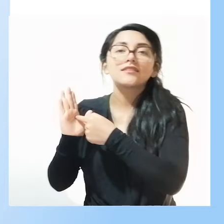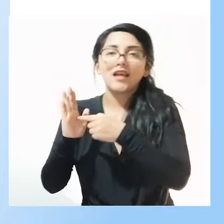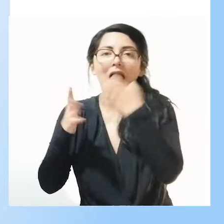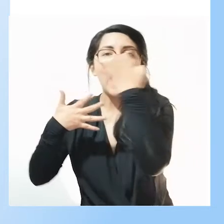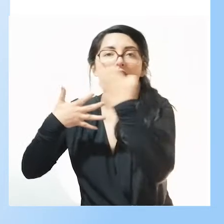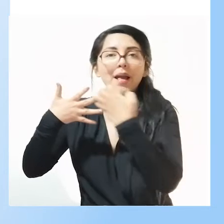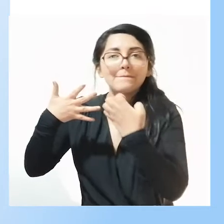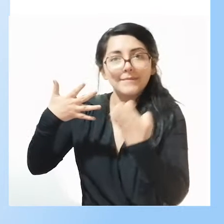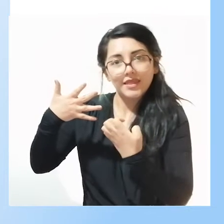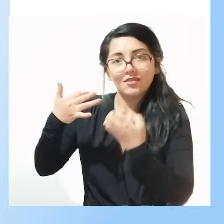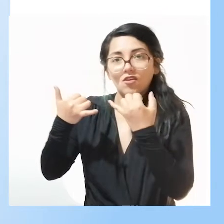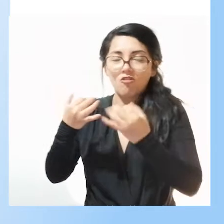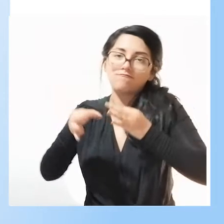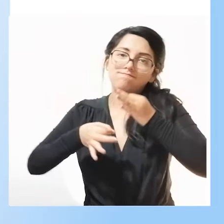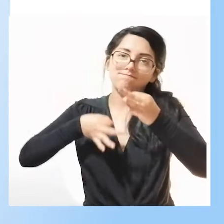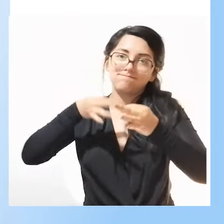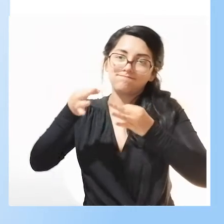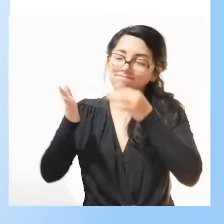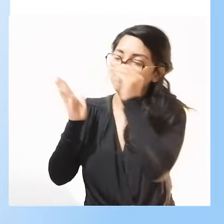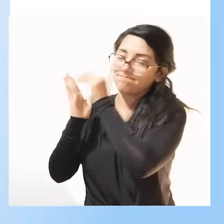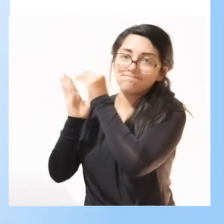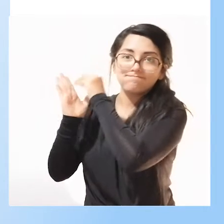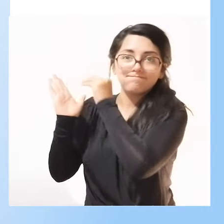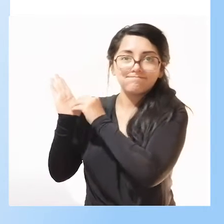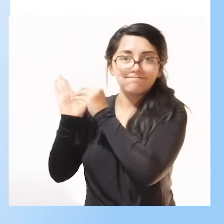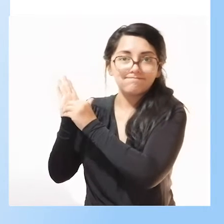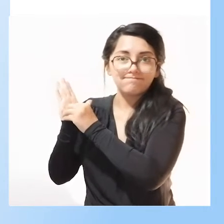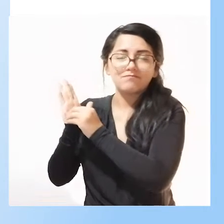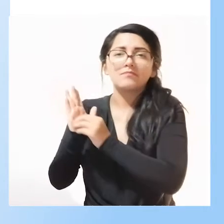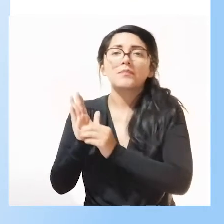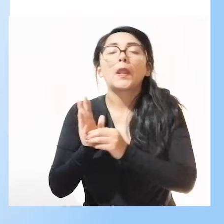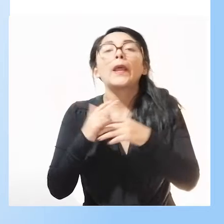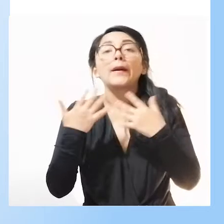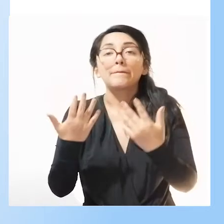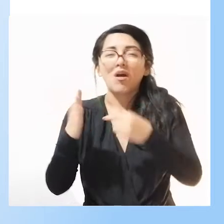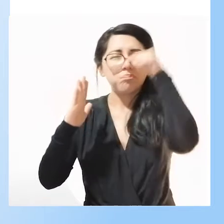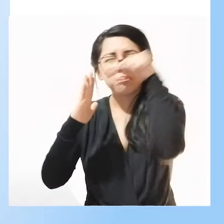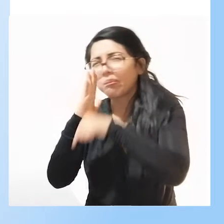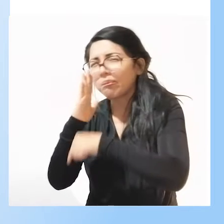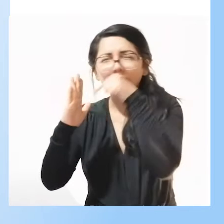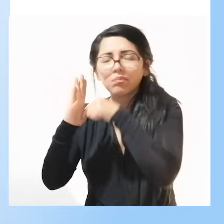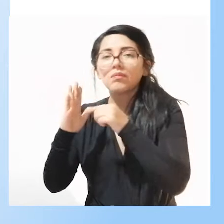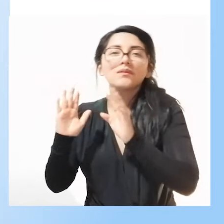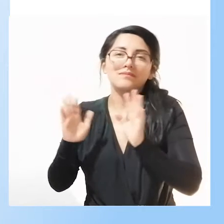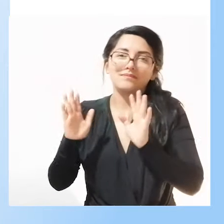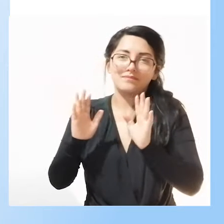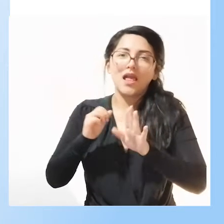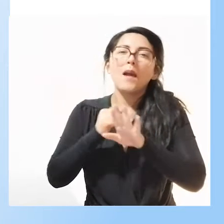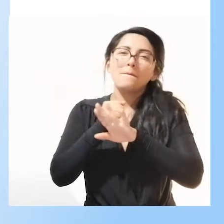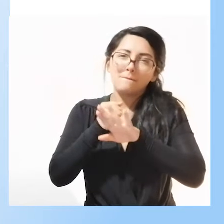desarrollar en esta ponencia, sin ánimo de profundizar en cada uno de ellos, puesto que